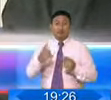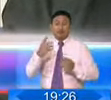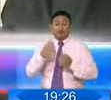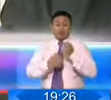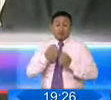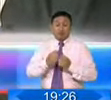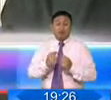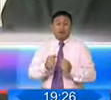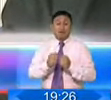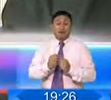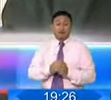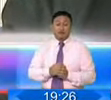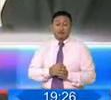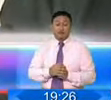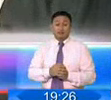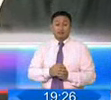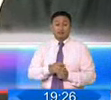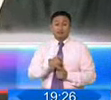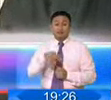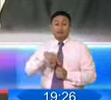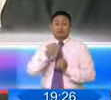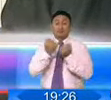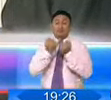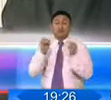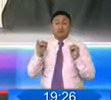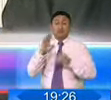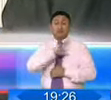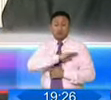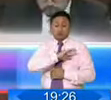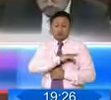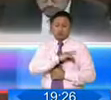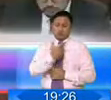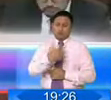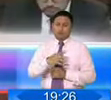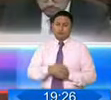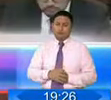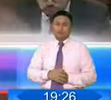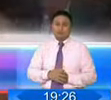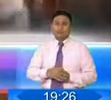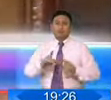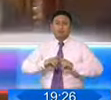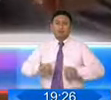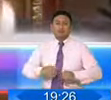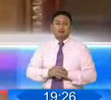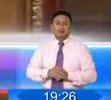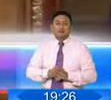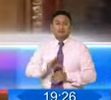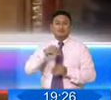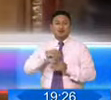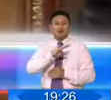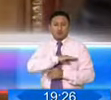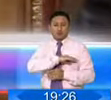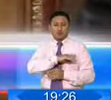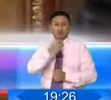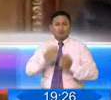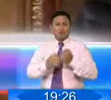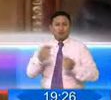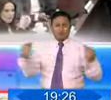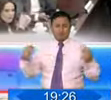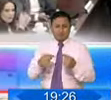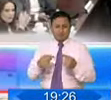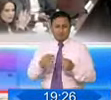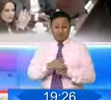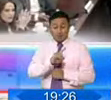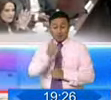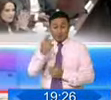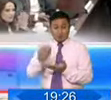seriamente cuestionada la institucionalidad municipal. Sin embargo, las discrepancias en el municipio no solo se presentan en las